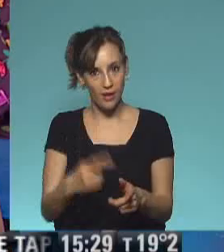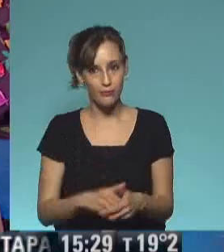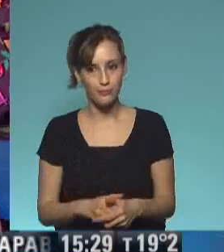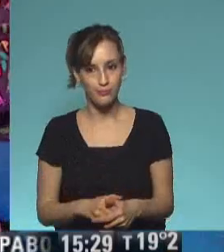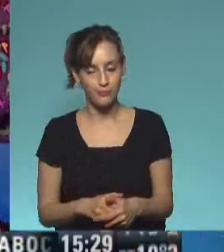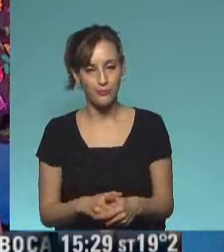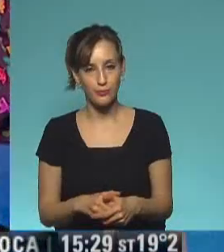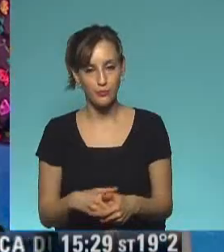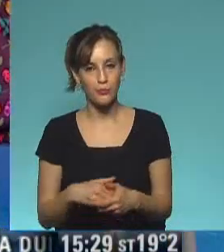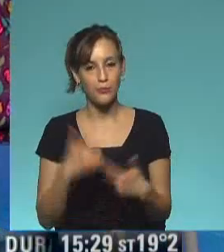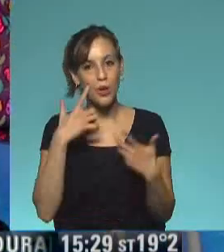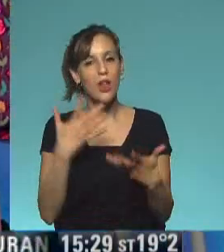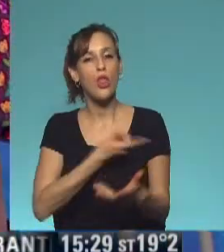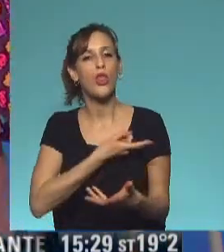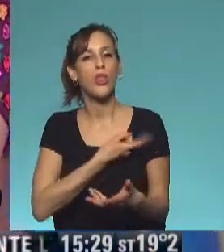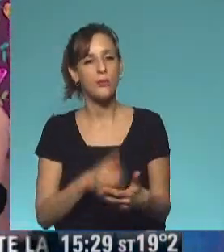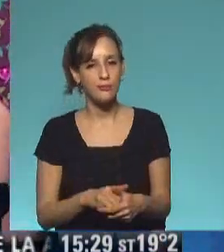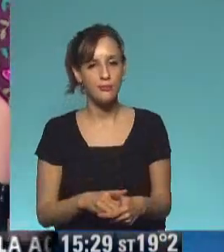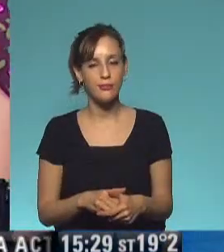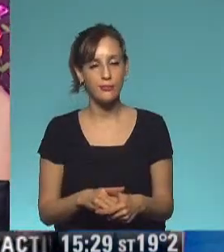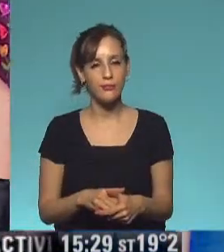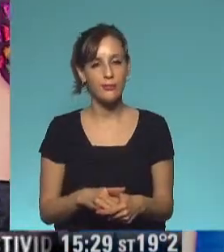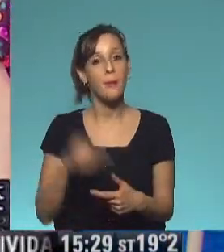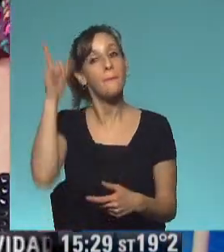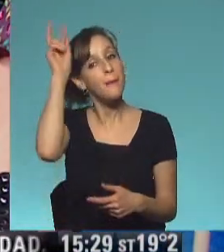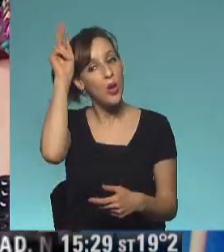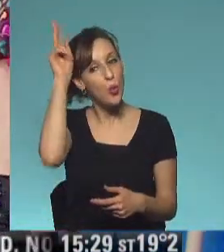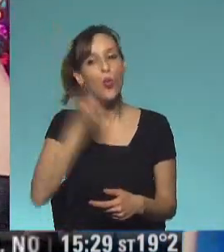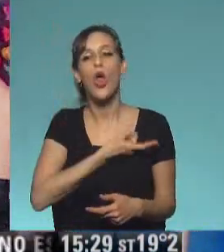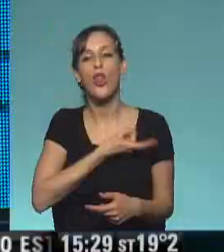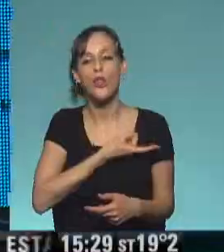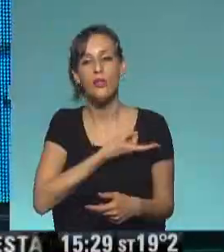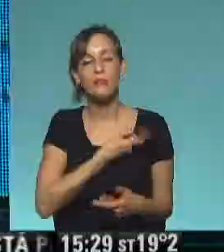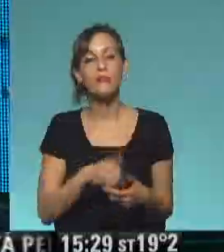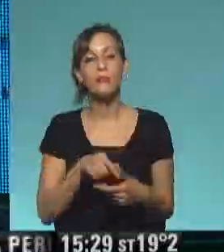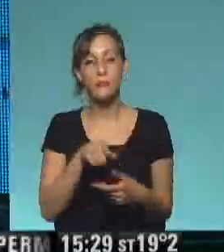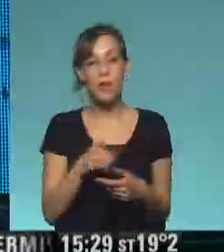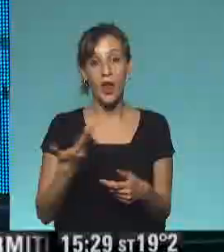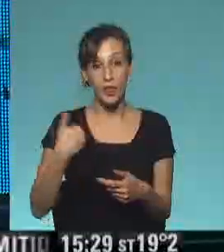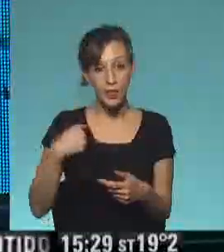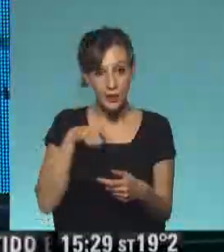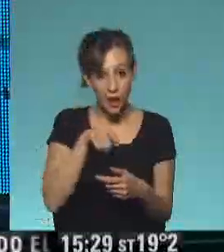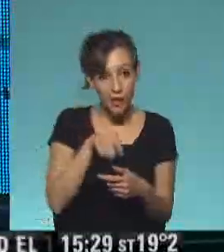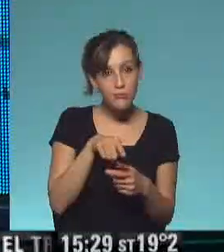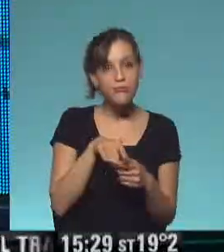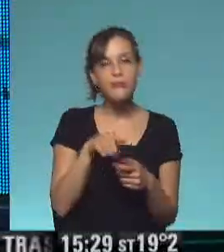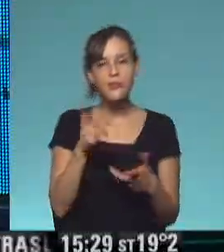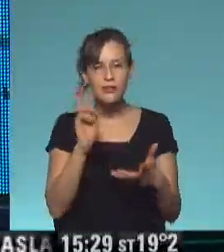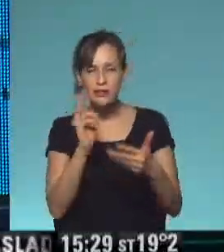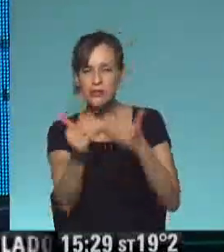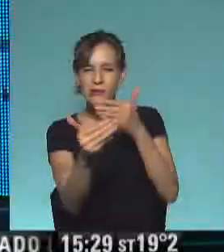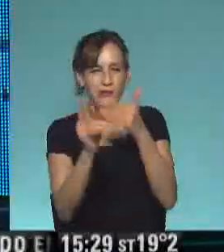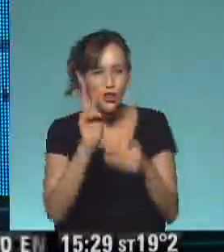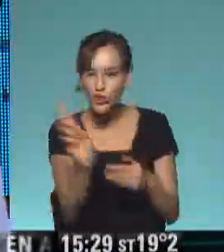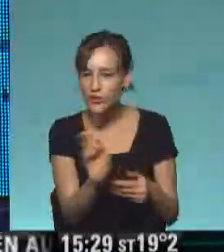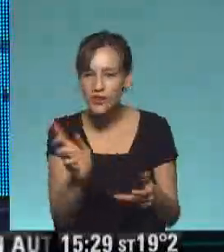Perú. ¿Dónde está Perú? Ahí voy. A ver. Dijimos que acá estaba Argentina, acá está Perú. Cuando te acercás no ves nada en el mapa. Estoy